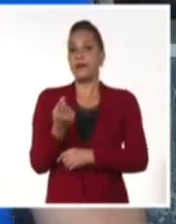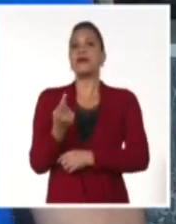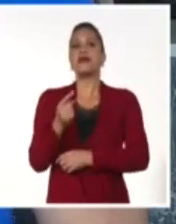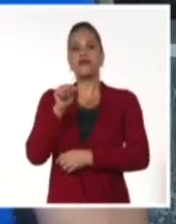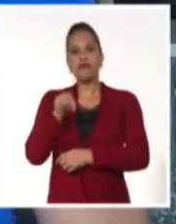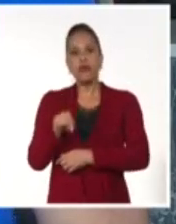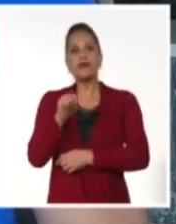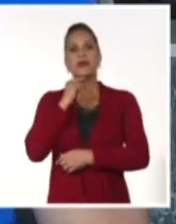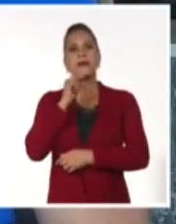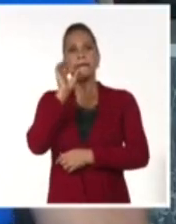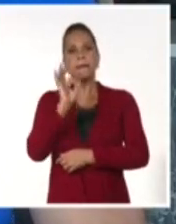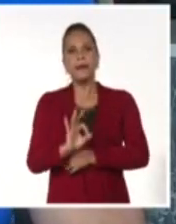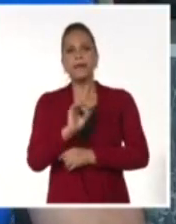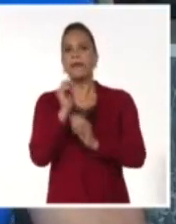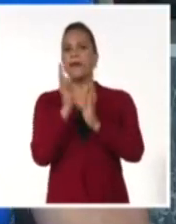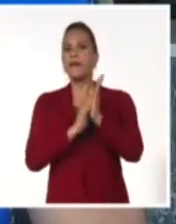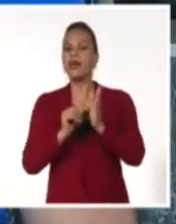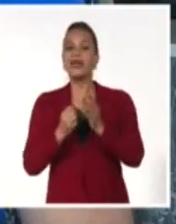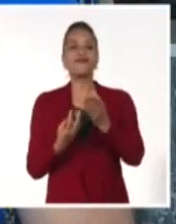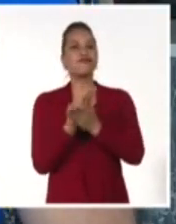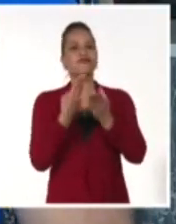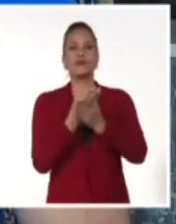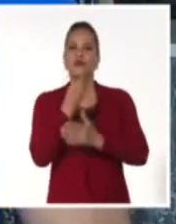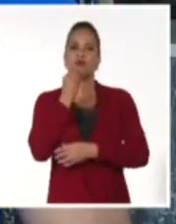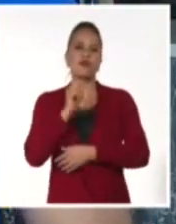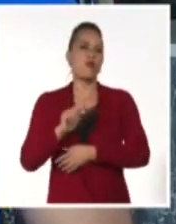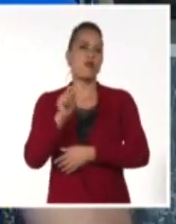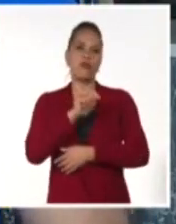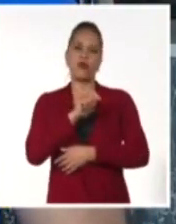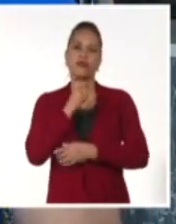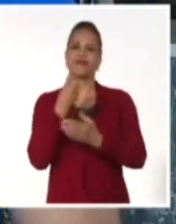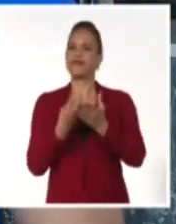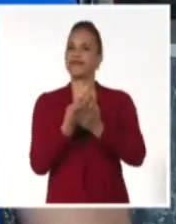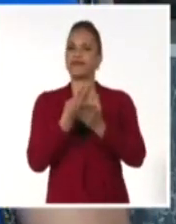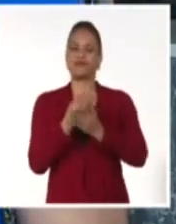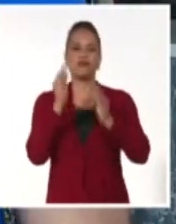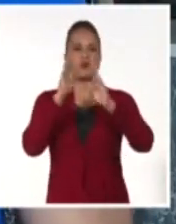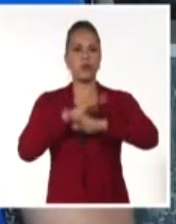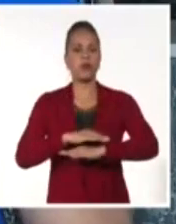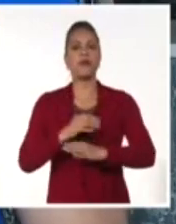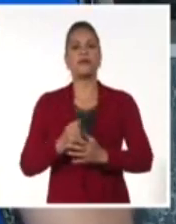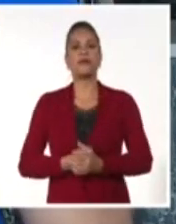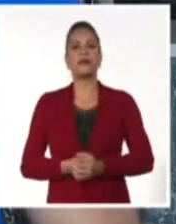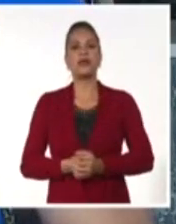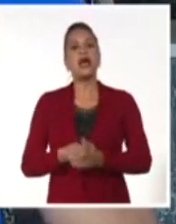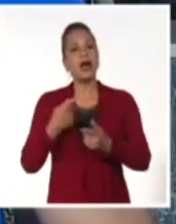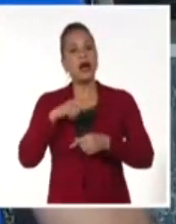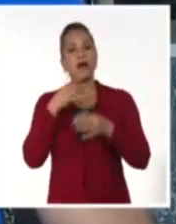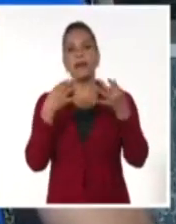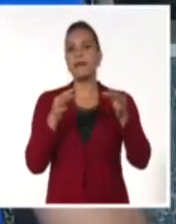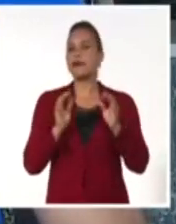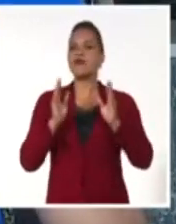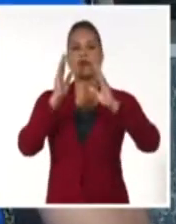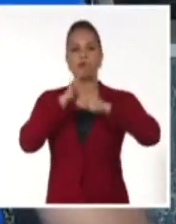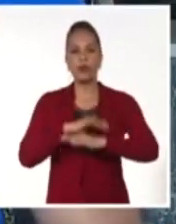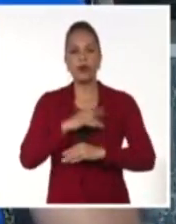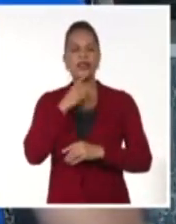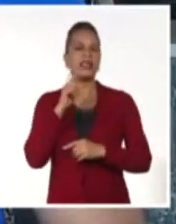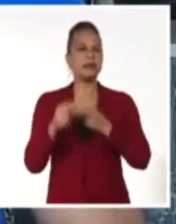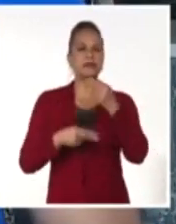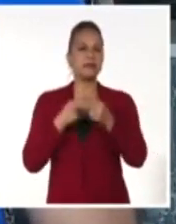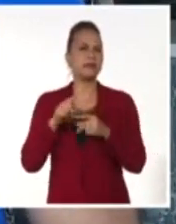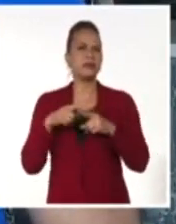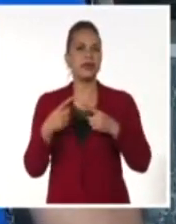en que la revista se dejó de imprimir y a lo largo de estos años hasta ahora hemos estado fluctuando entre papel no papel que hicimos en primer lugar